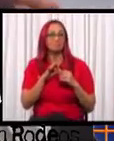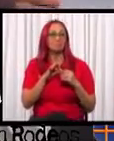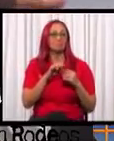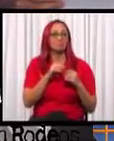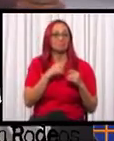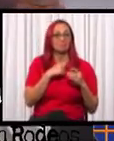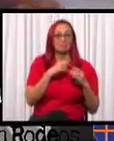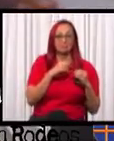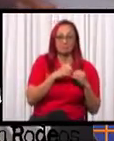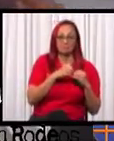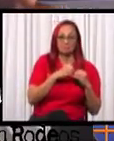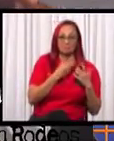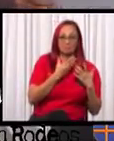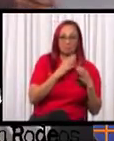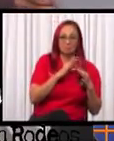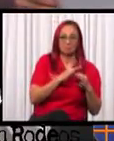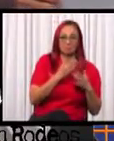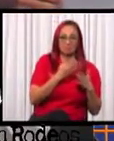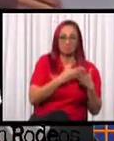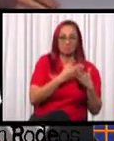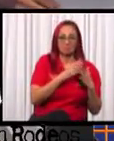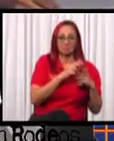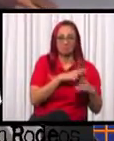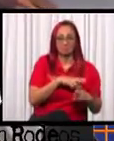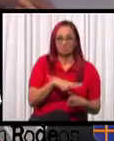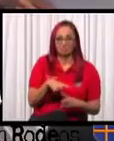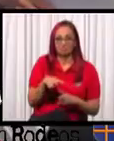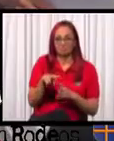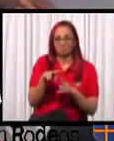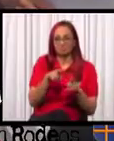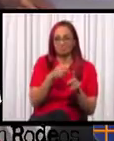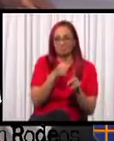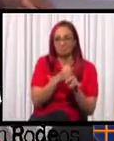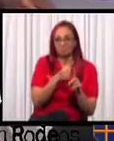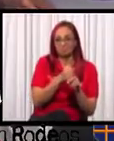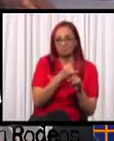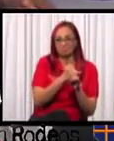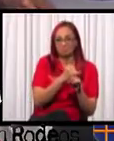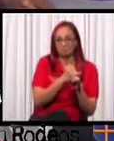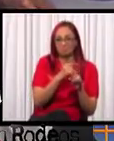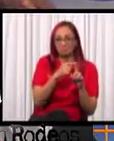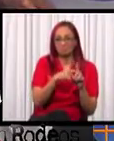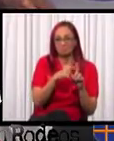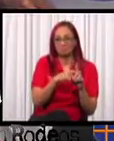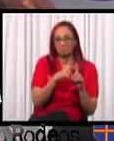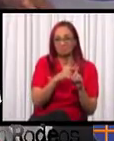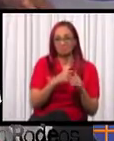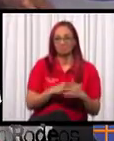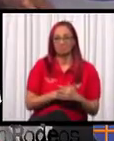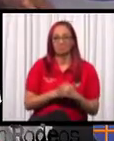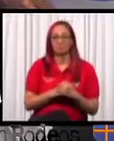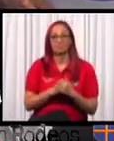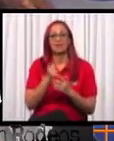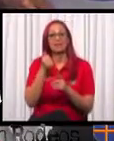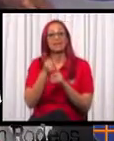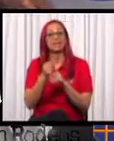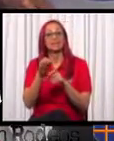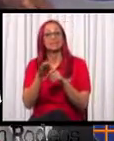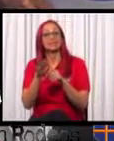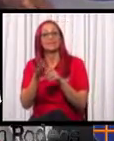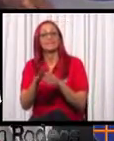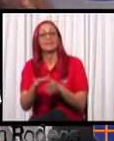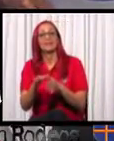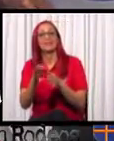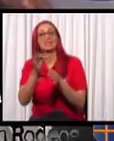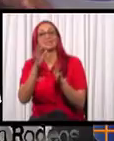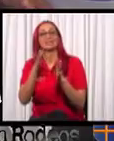estaciones meteorológicas de monitoreo que el mismo Instituto Meteorológico Colombiano. Aquí los cafetaleros, los